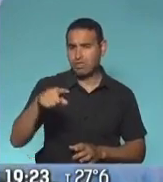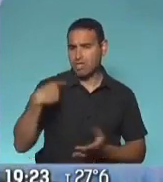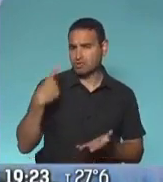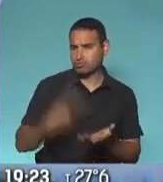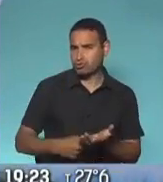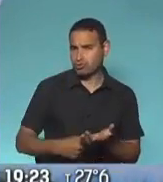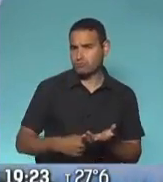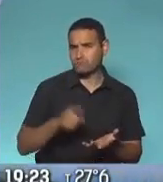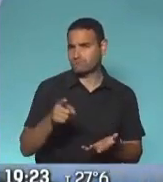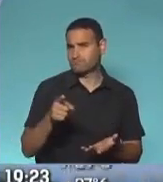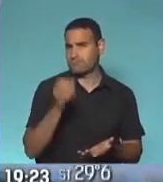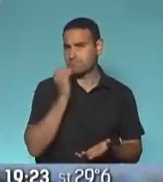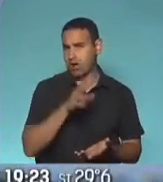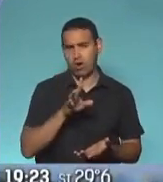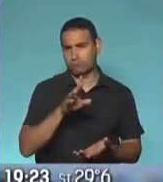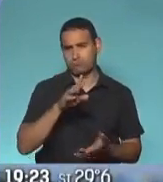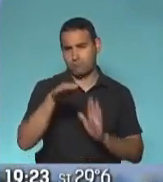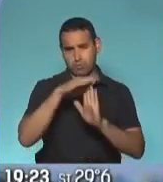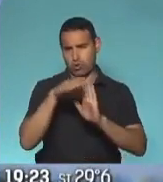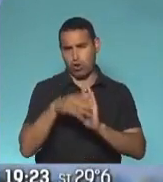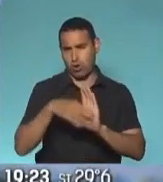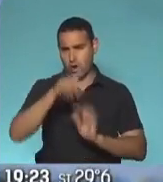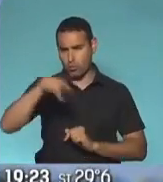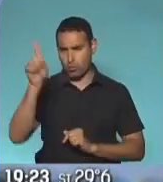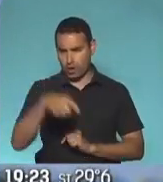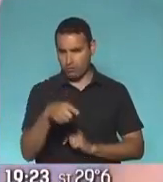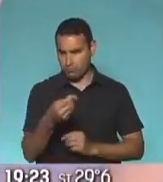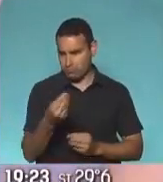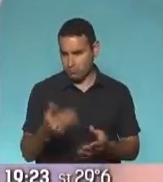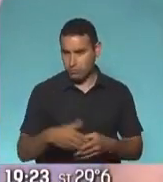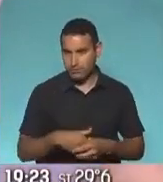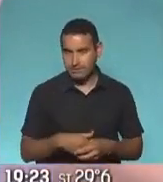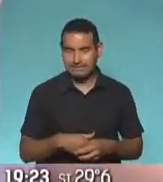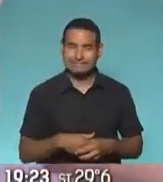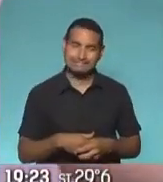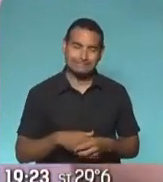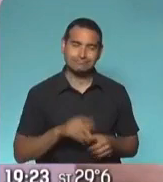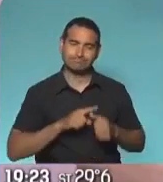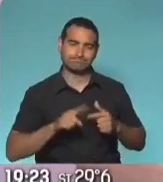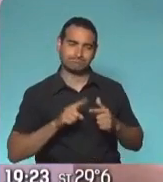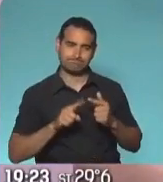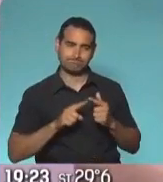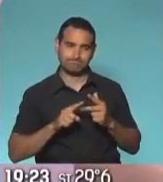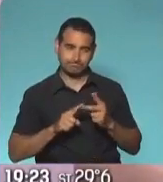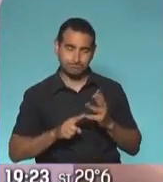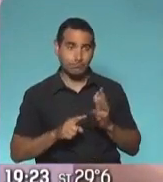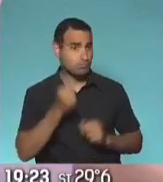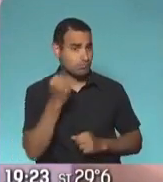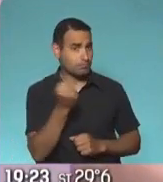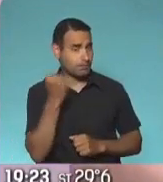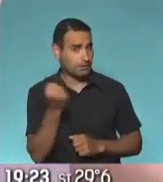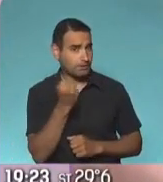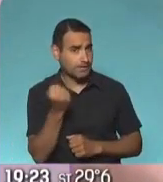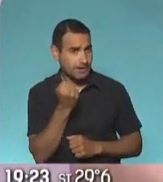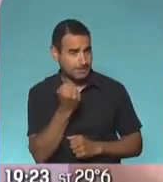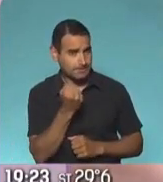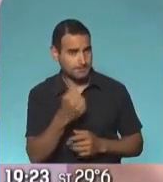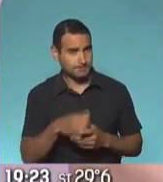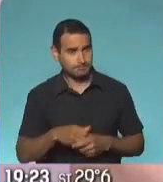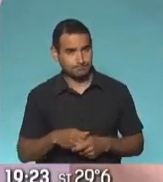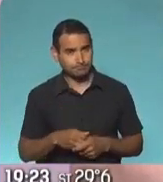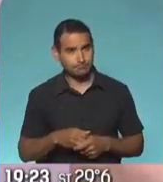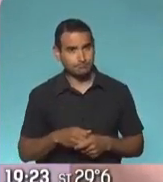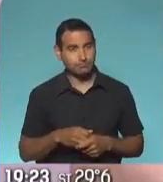alguna manera dar de baja, derogar este protocolo? Bueno, hay varios puntos que son importantes.